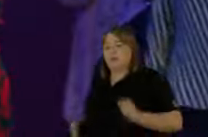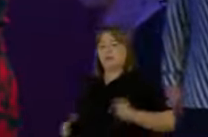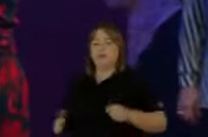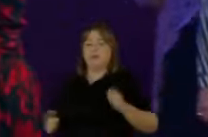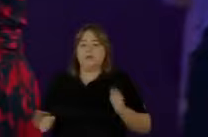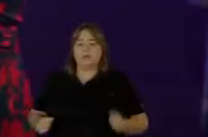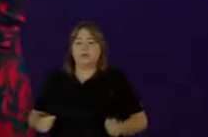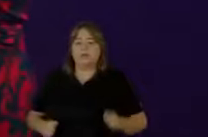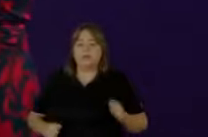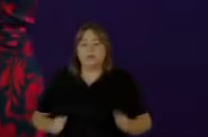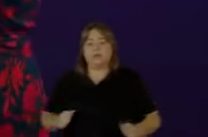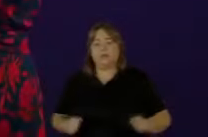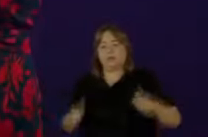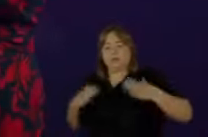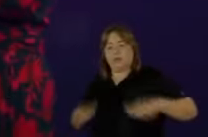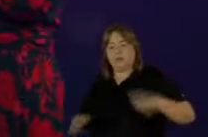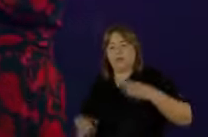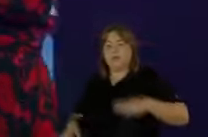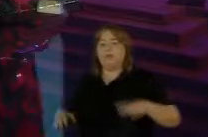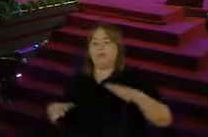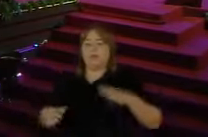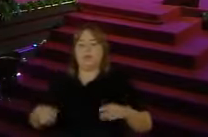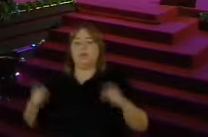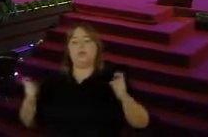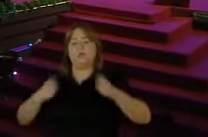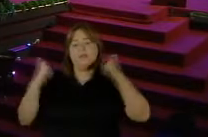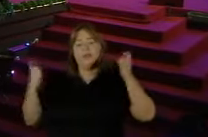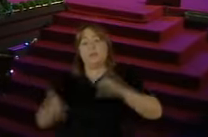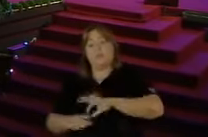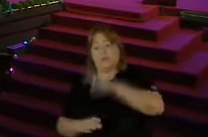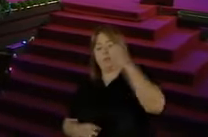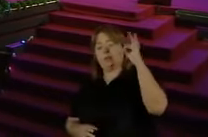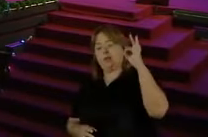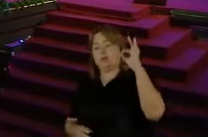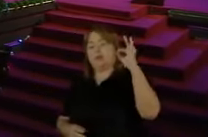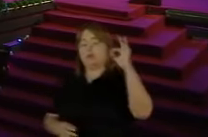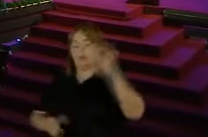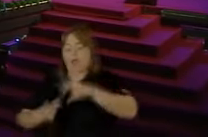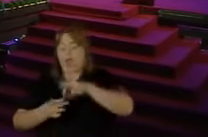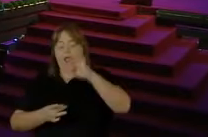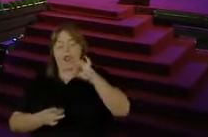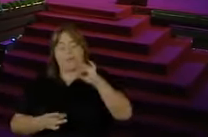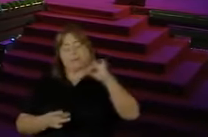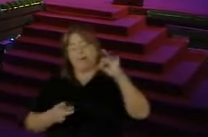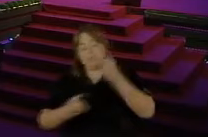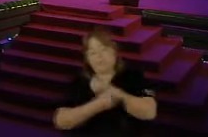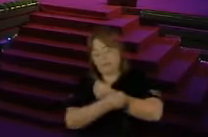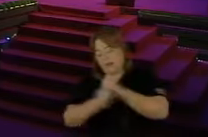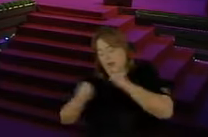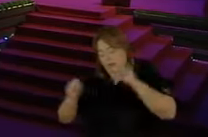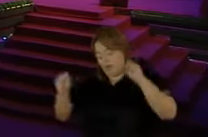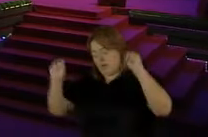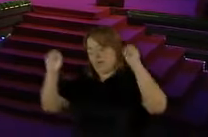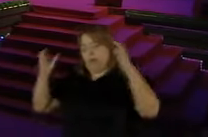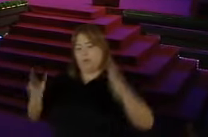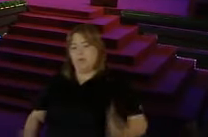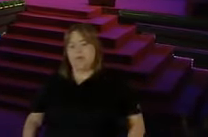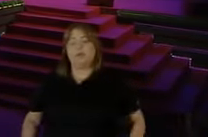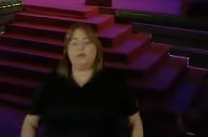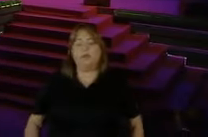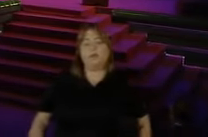Saca un vestido más, otra corona brillará, un alma más se acaba de